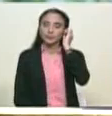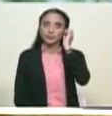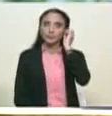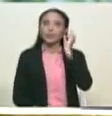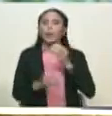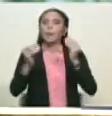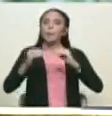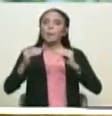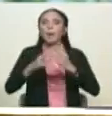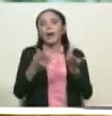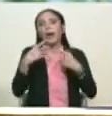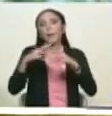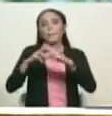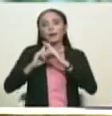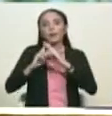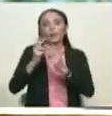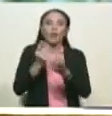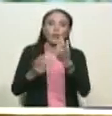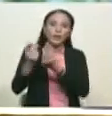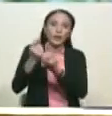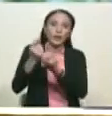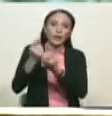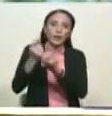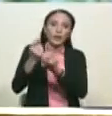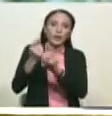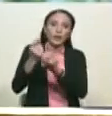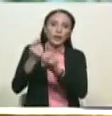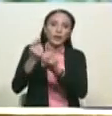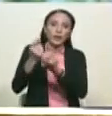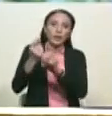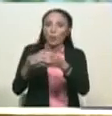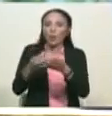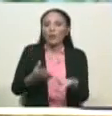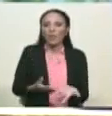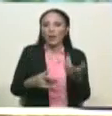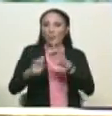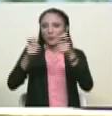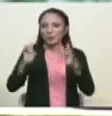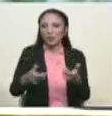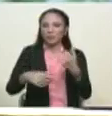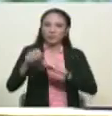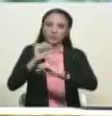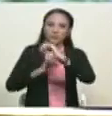expansión de la producción agrobariano de luchadores sociales.